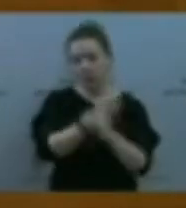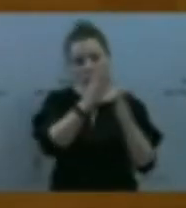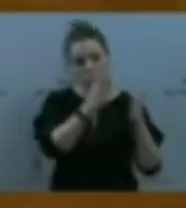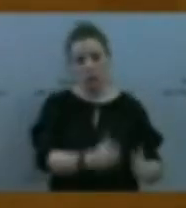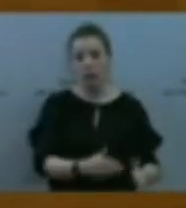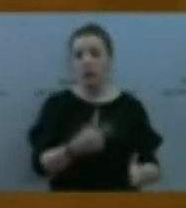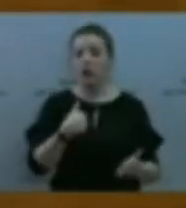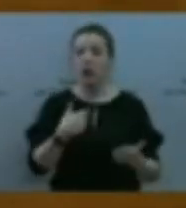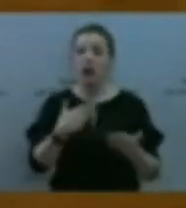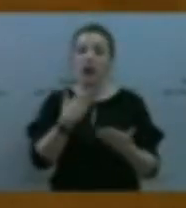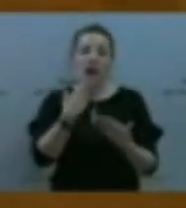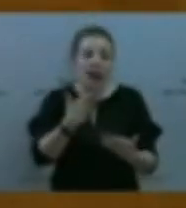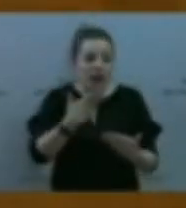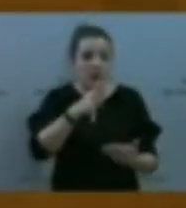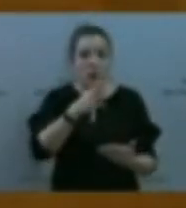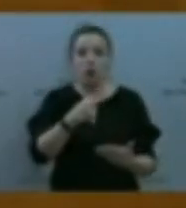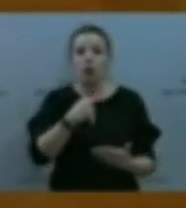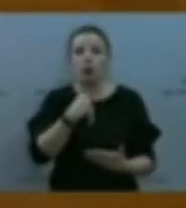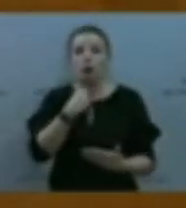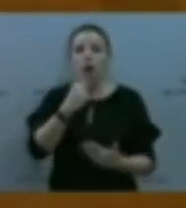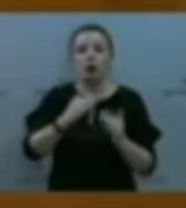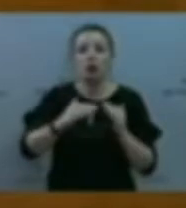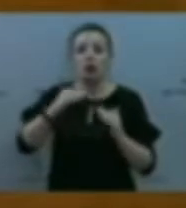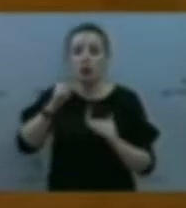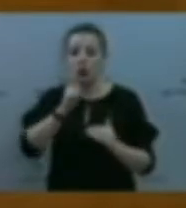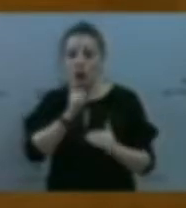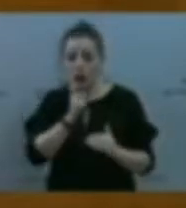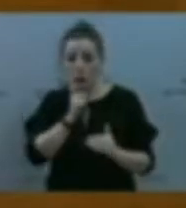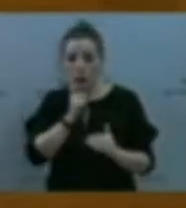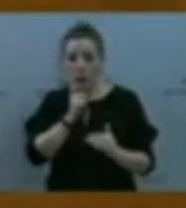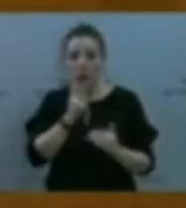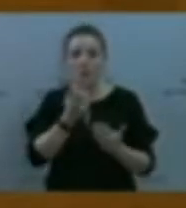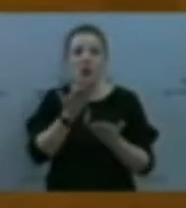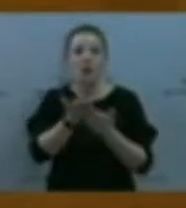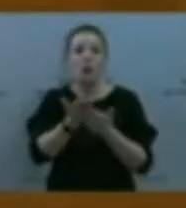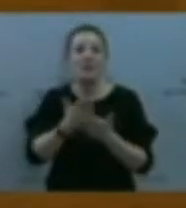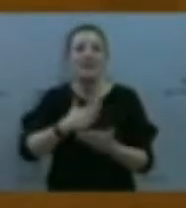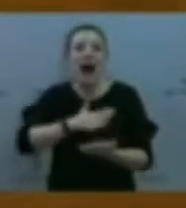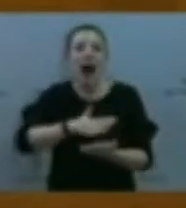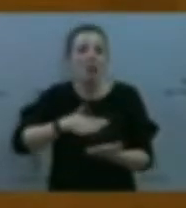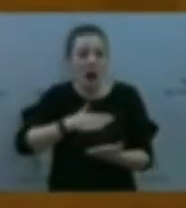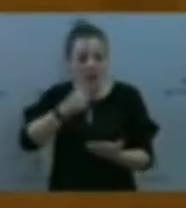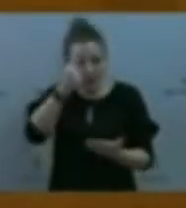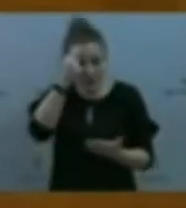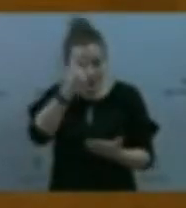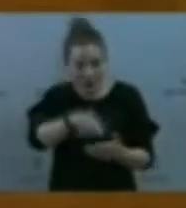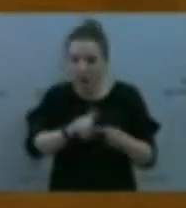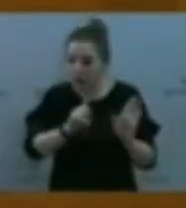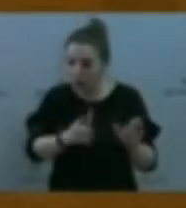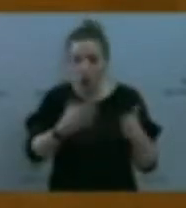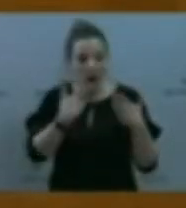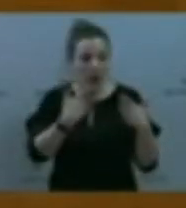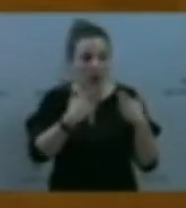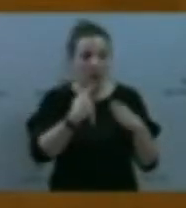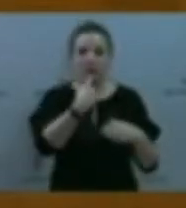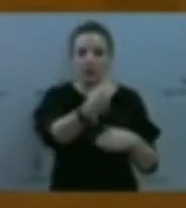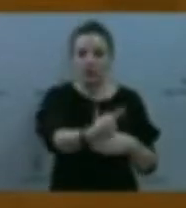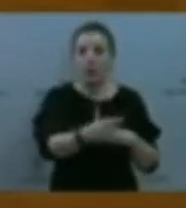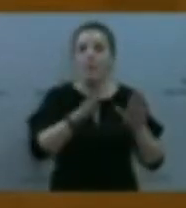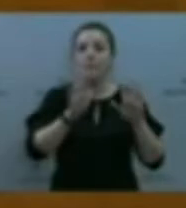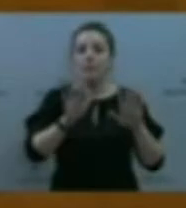es una propuesta amable y sé que es así y se lo agradezco. Pero, mire, cuando estamos hablando de un tema como el de